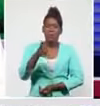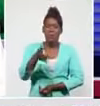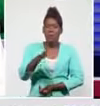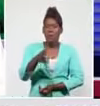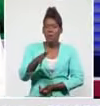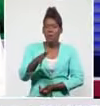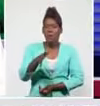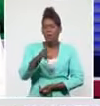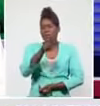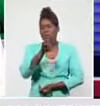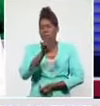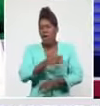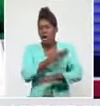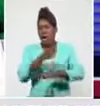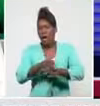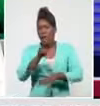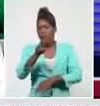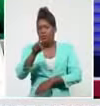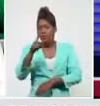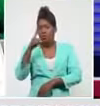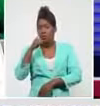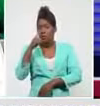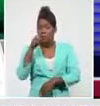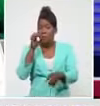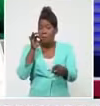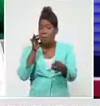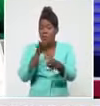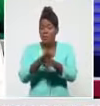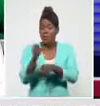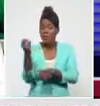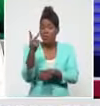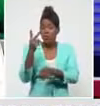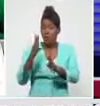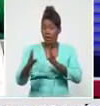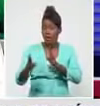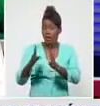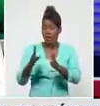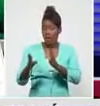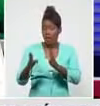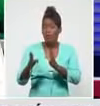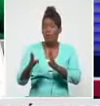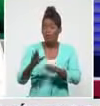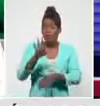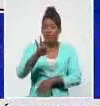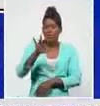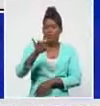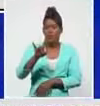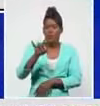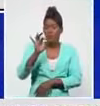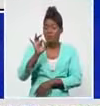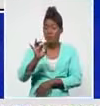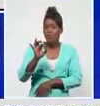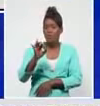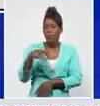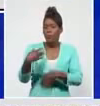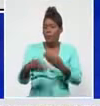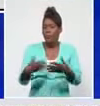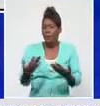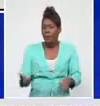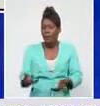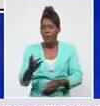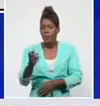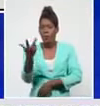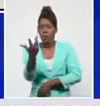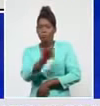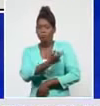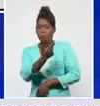16 al 21 de noviembre, iba a empezar la segunda etapa de la 59 campaña nacional de vacunación